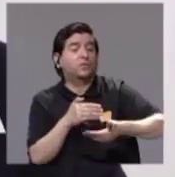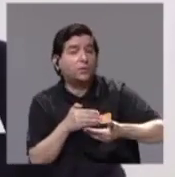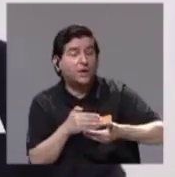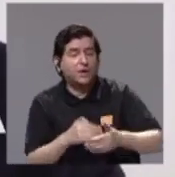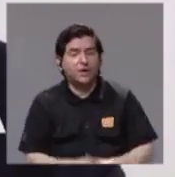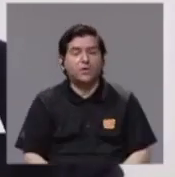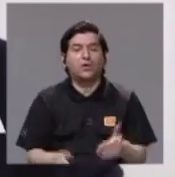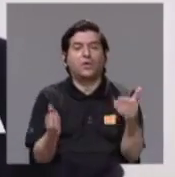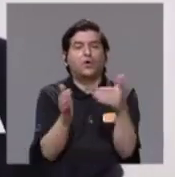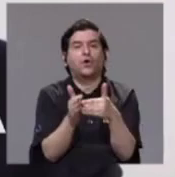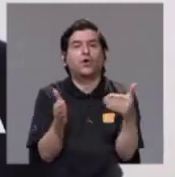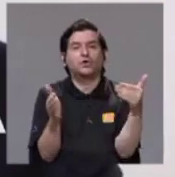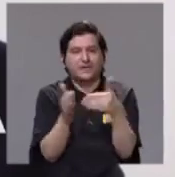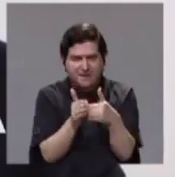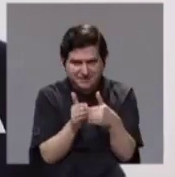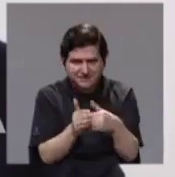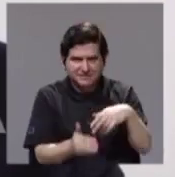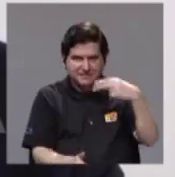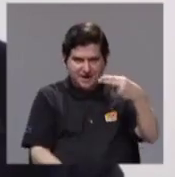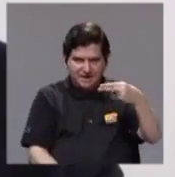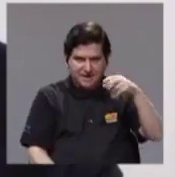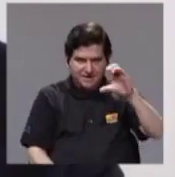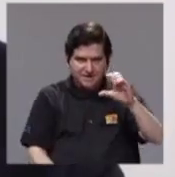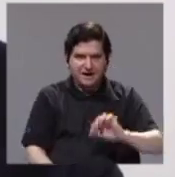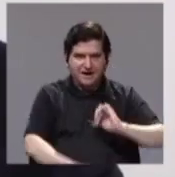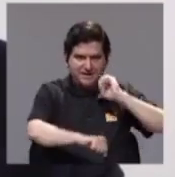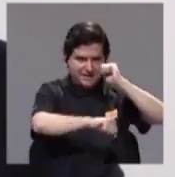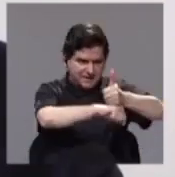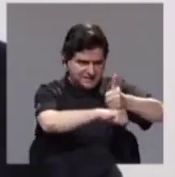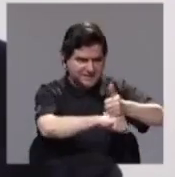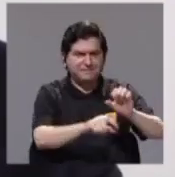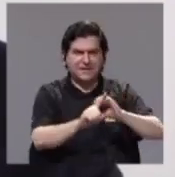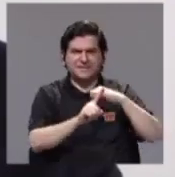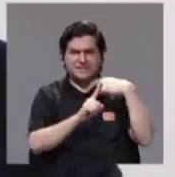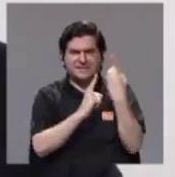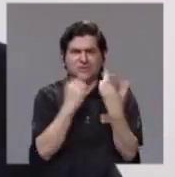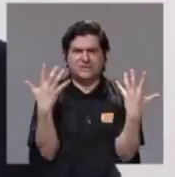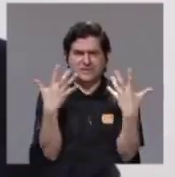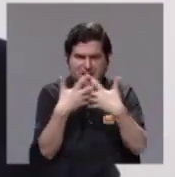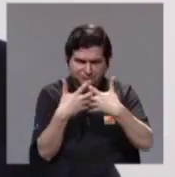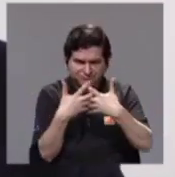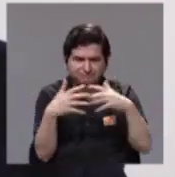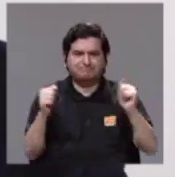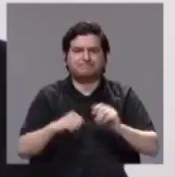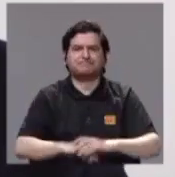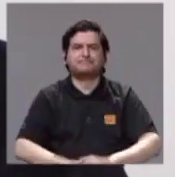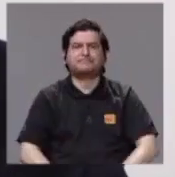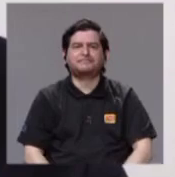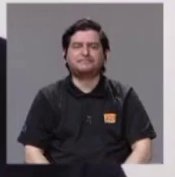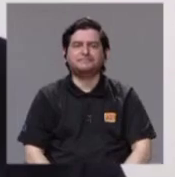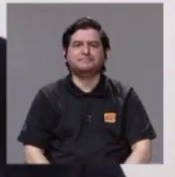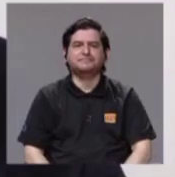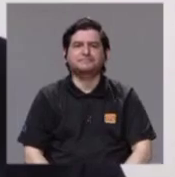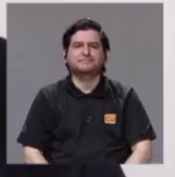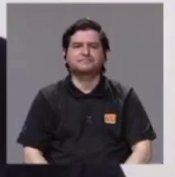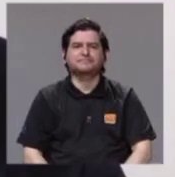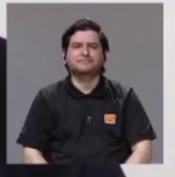después vemos otra vez Cortés instalando una sociedad mestiza. Entonces,